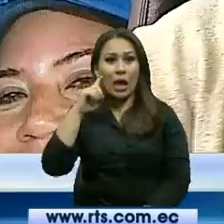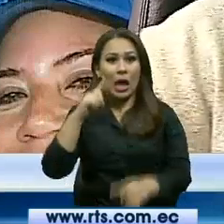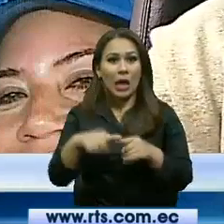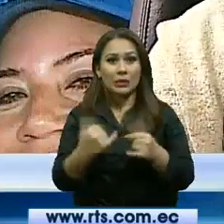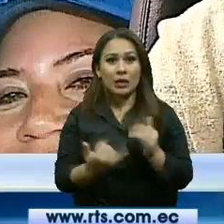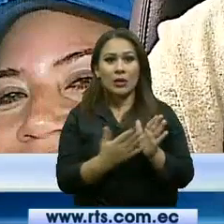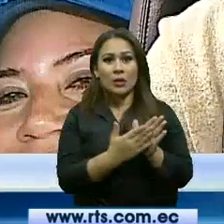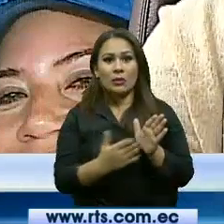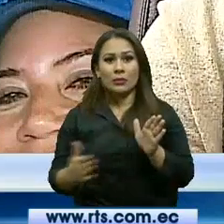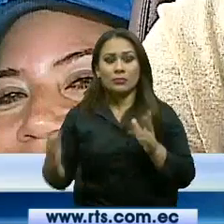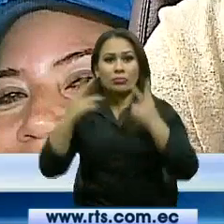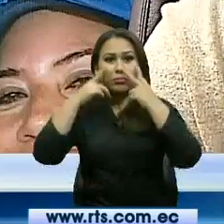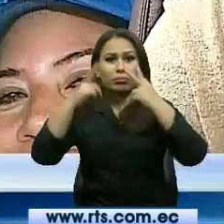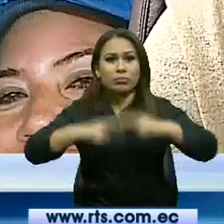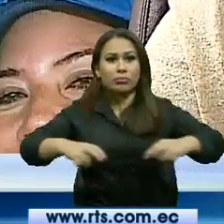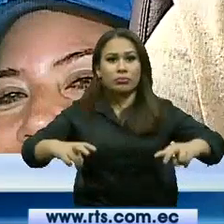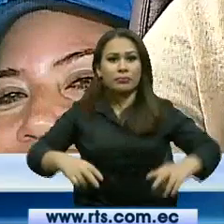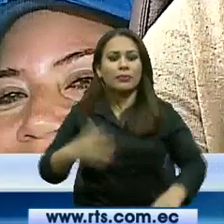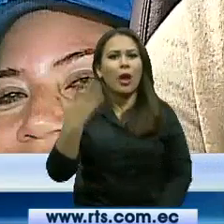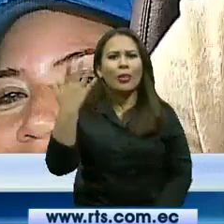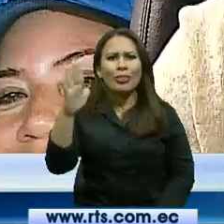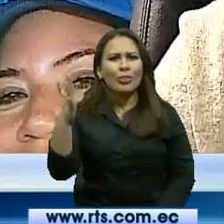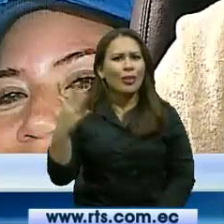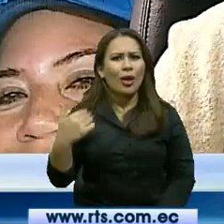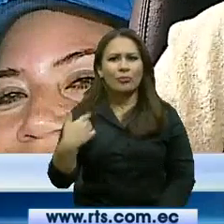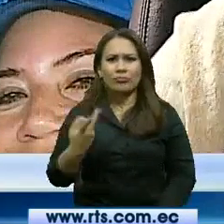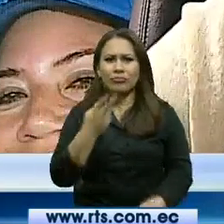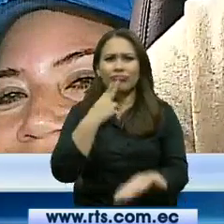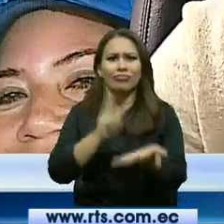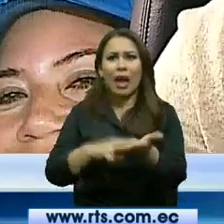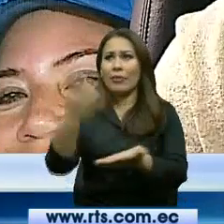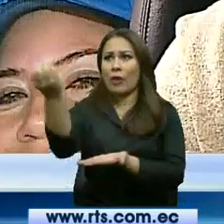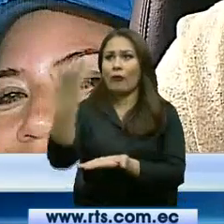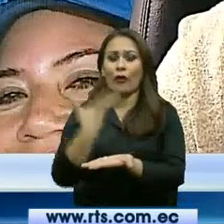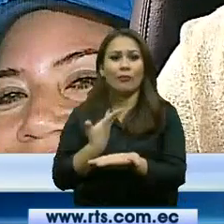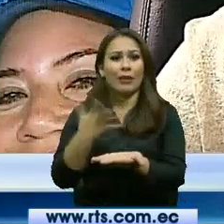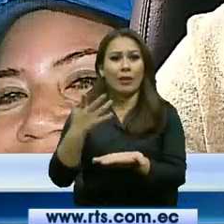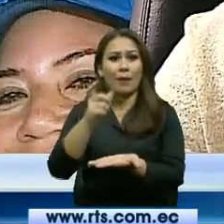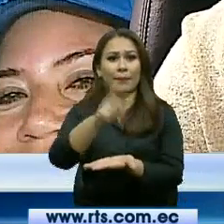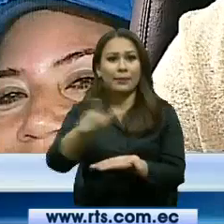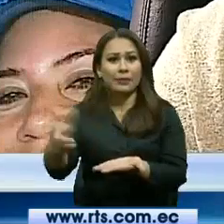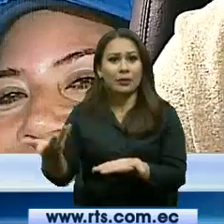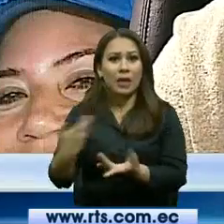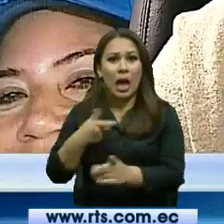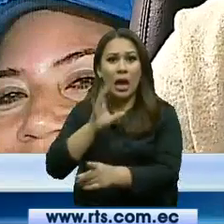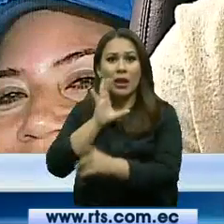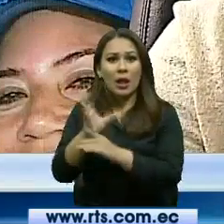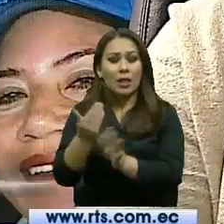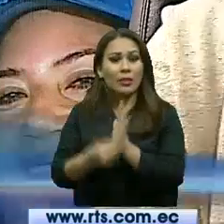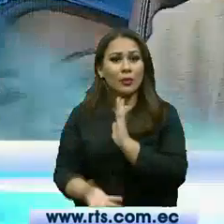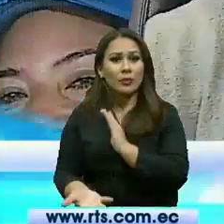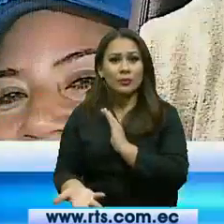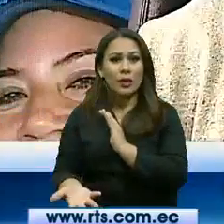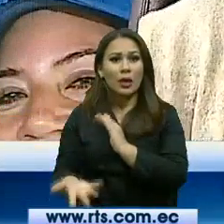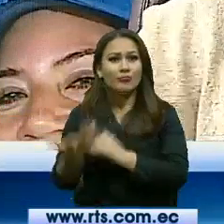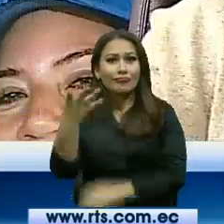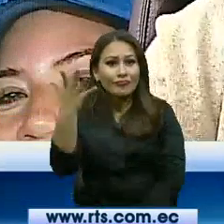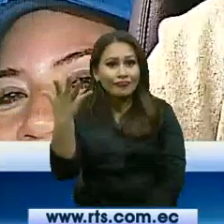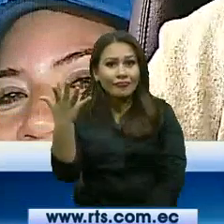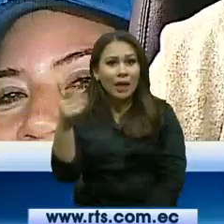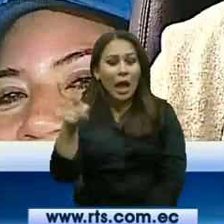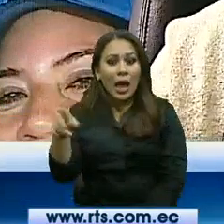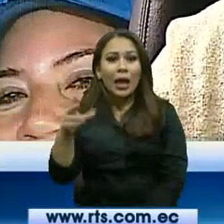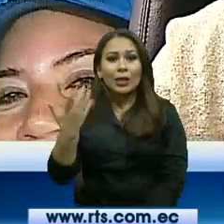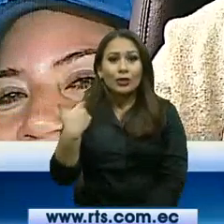proceso cuestionado, pues no hubo ni comunicadores ni ciudadanía que apelara a la admisibilidad de